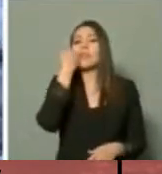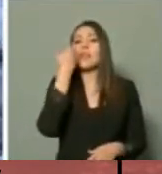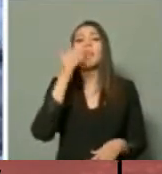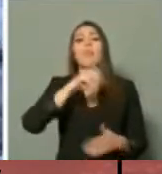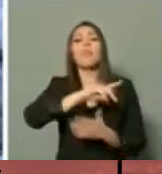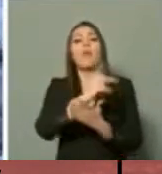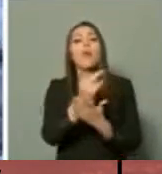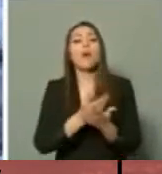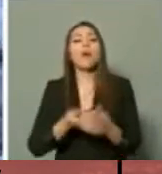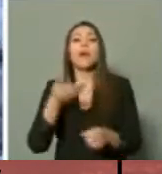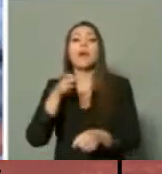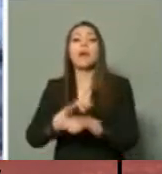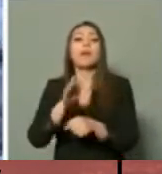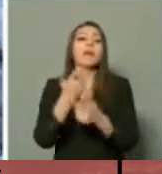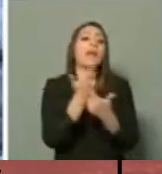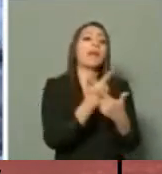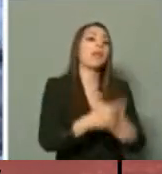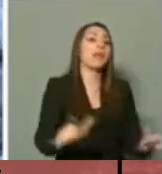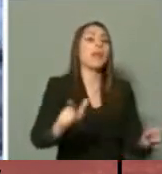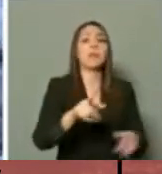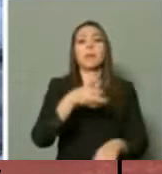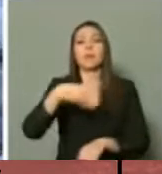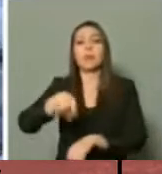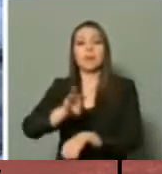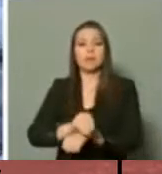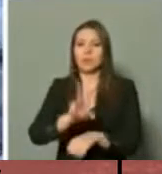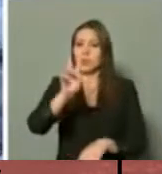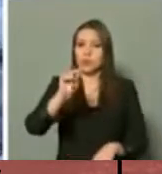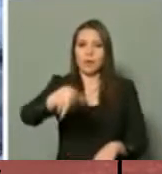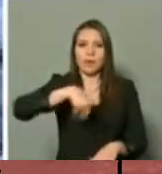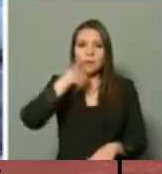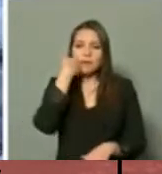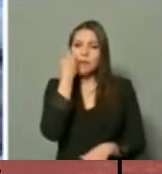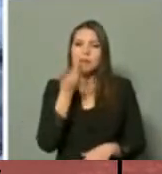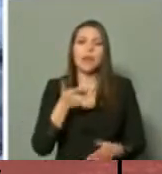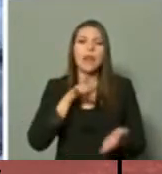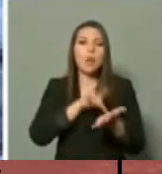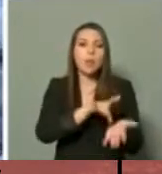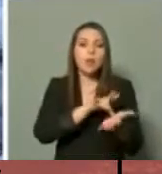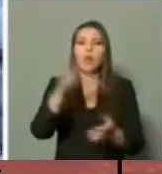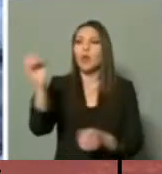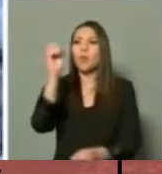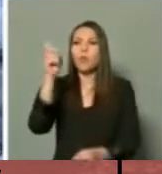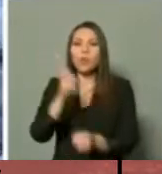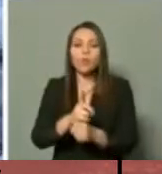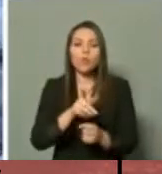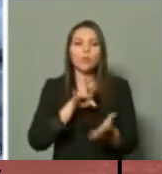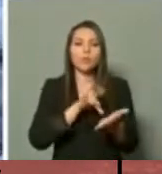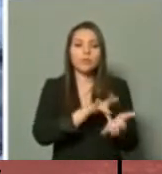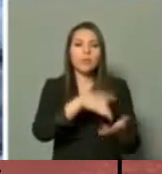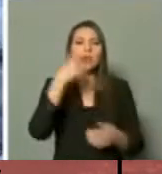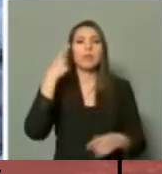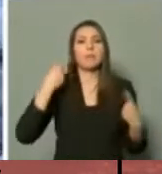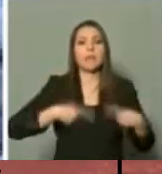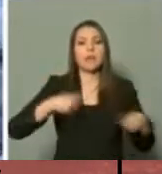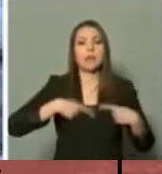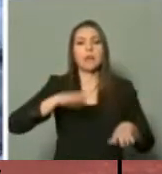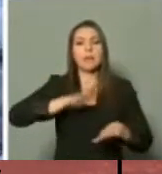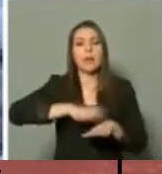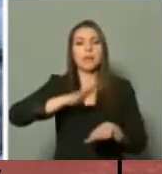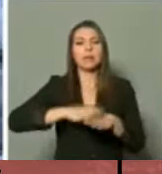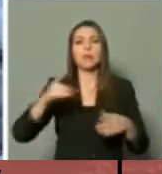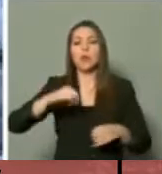programas sociales a diestra y siniestra. Lo que vamos a buscar son oportunidades para mejores ciudadanos, personas más preparadas y oportunidades para los